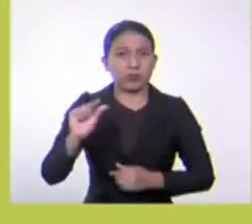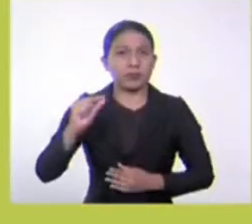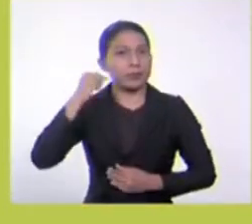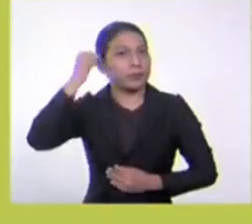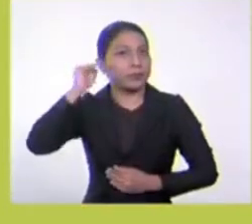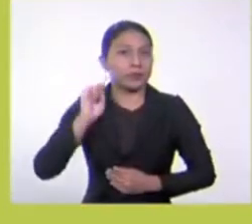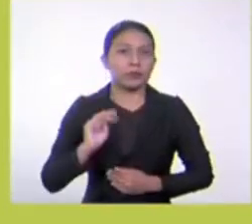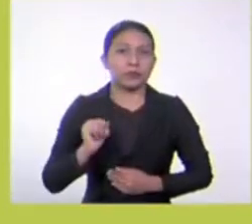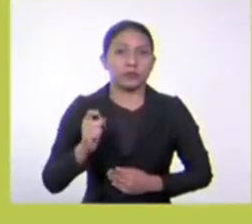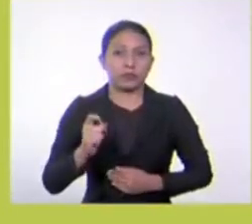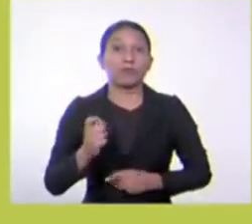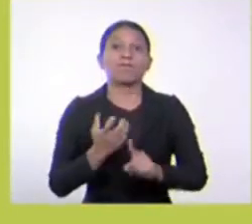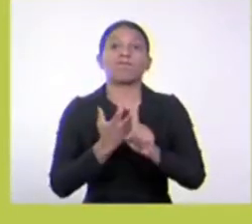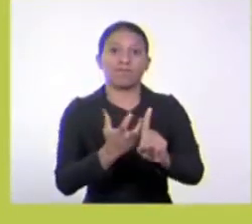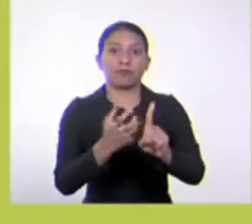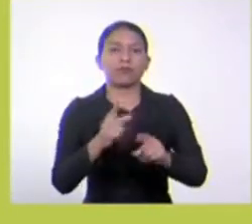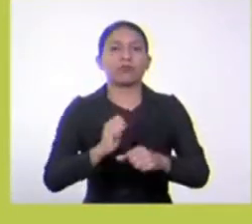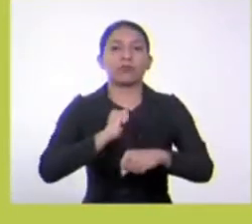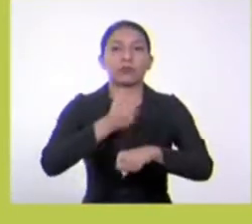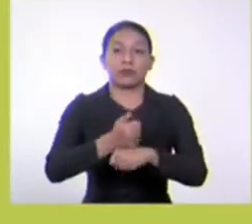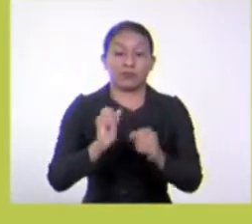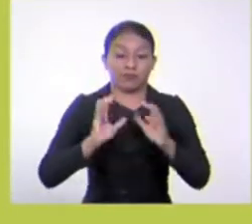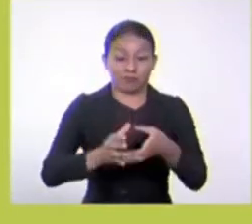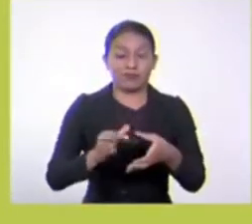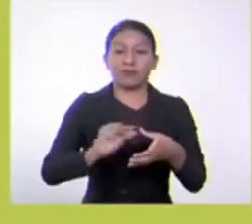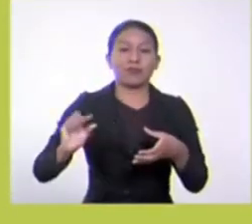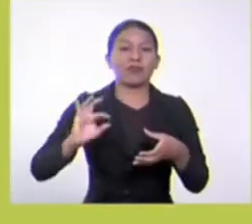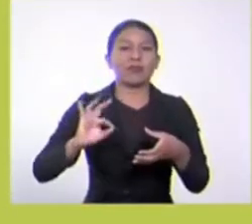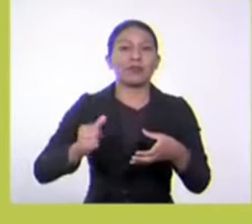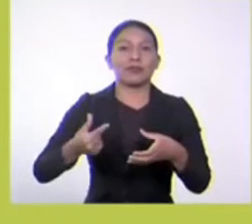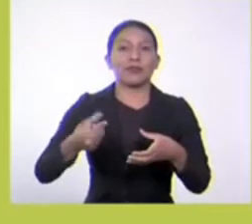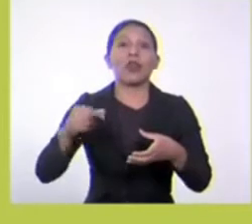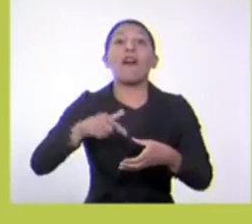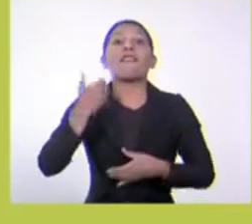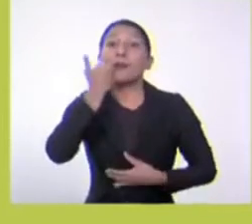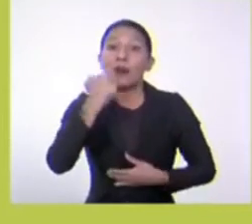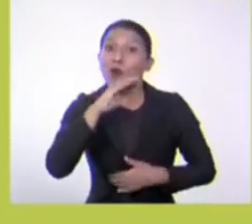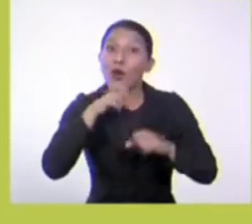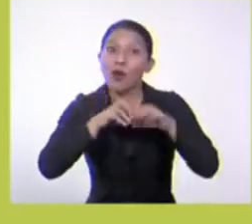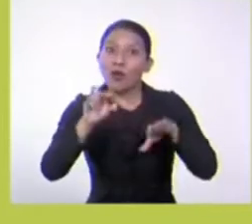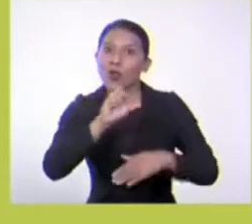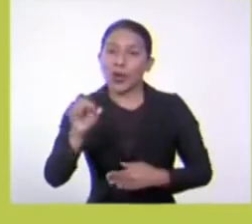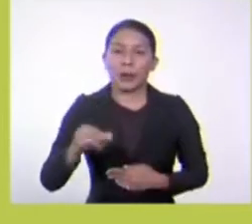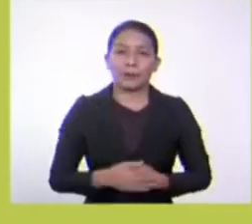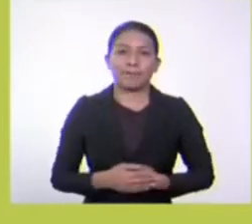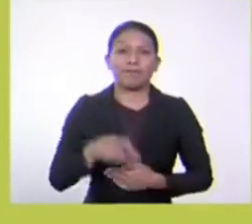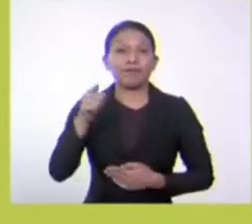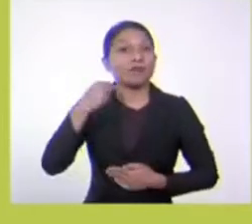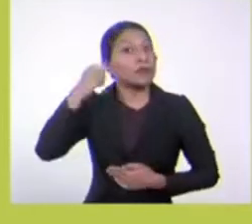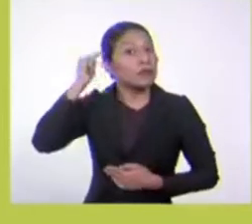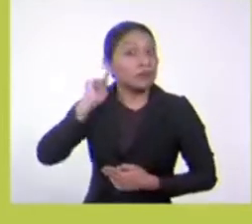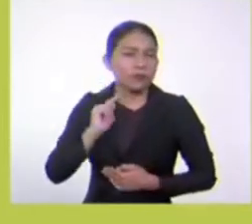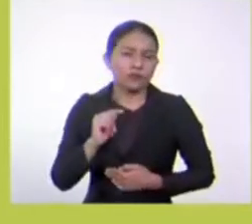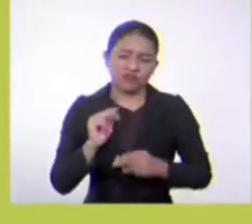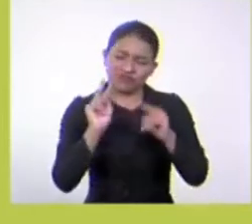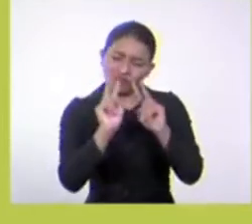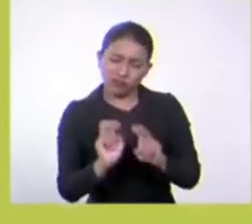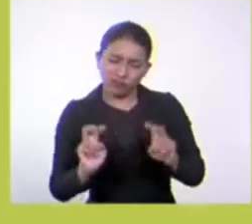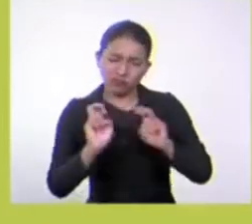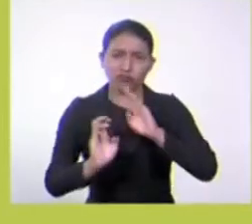quienes apodaron Grupo Fago en honor a estos virus. Delbruck era un físico convertido a la biología.